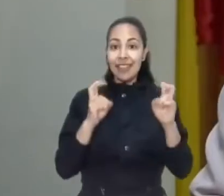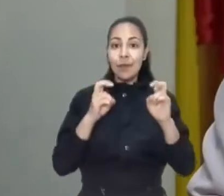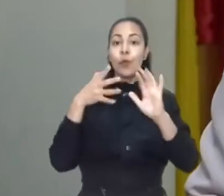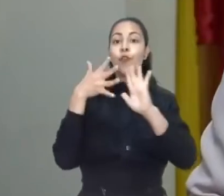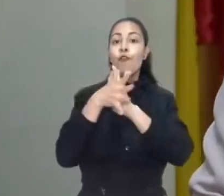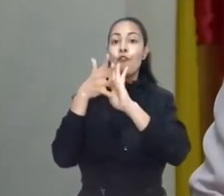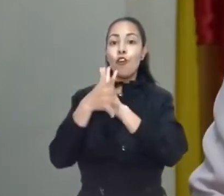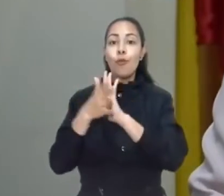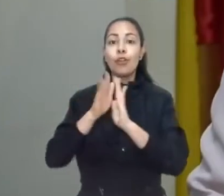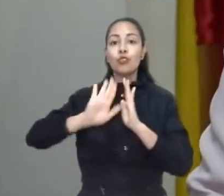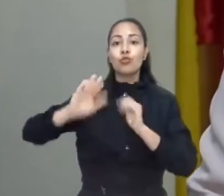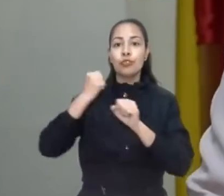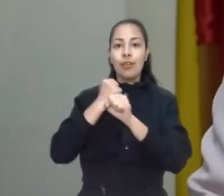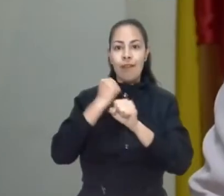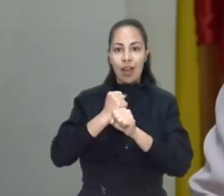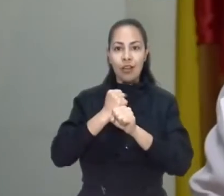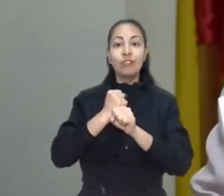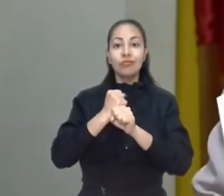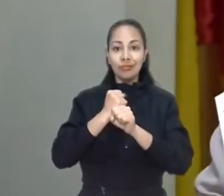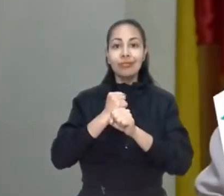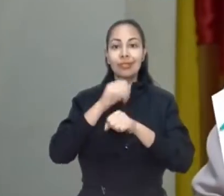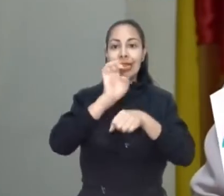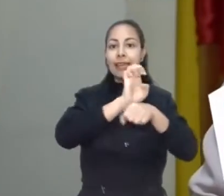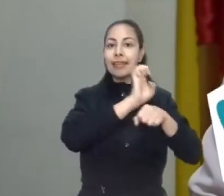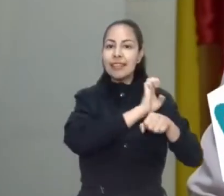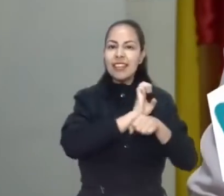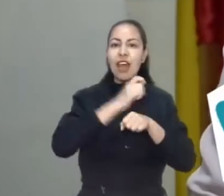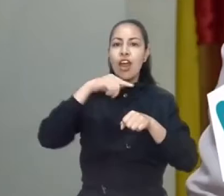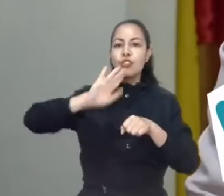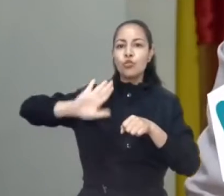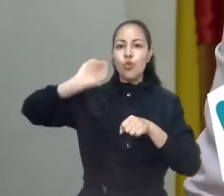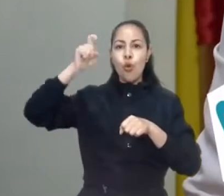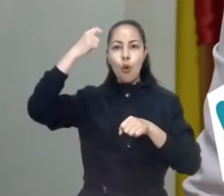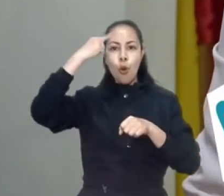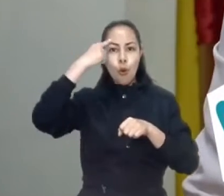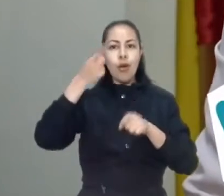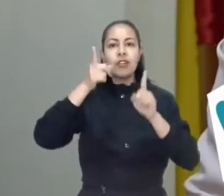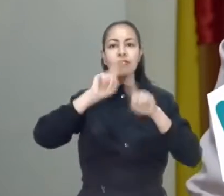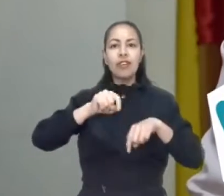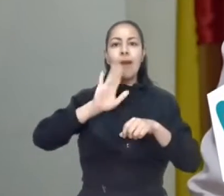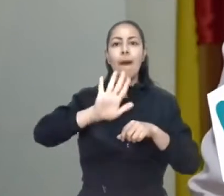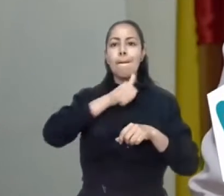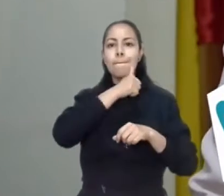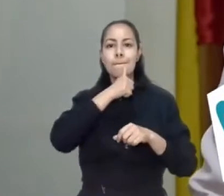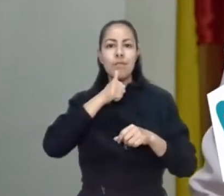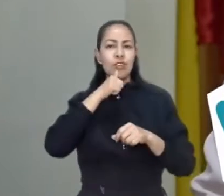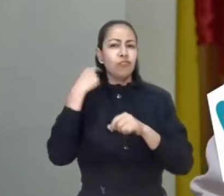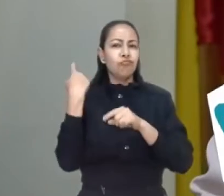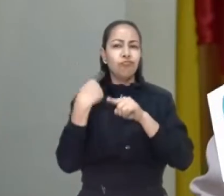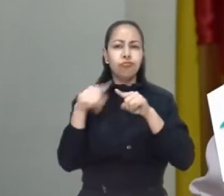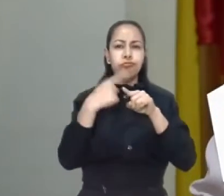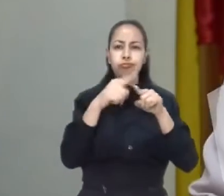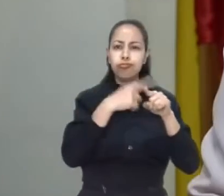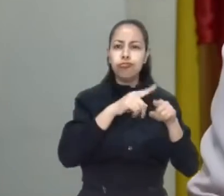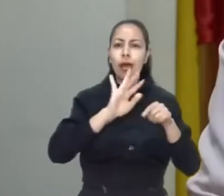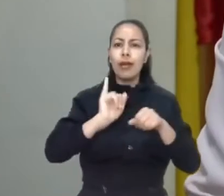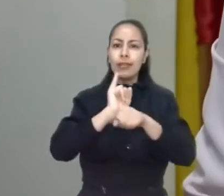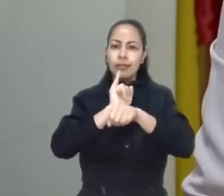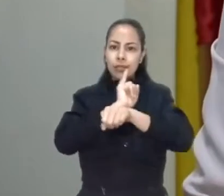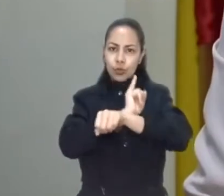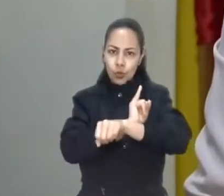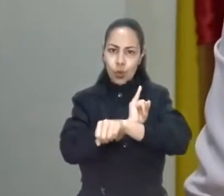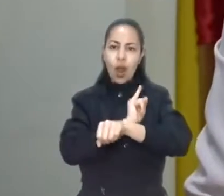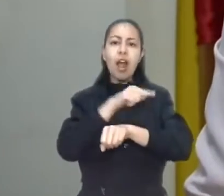El tema de la rendición de cuentas son mecanismos que utilizan las entidades, tanto de gobierno como entidades privadas y otro tipo